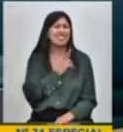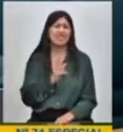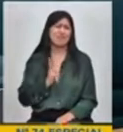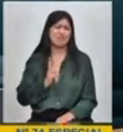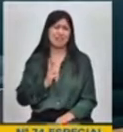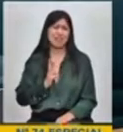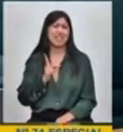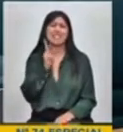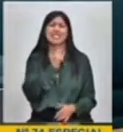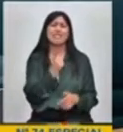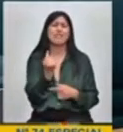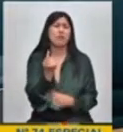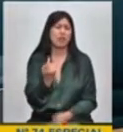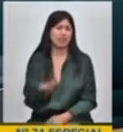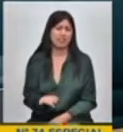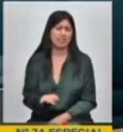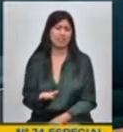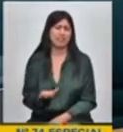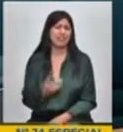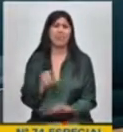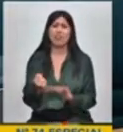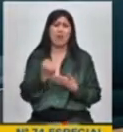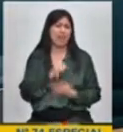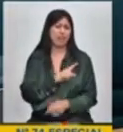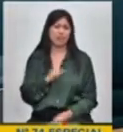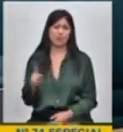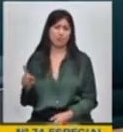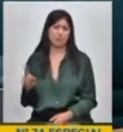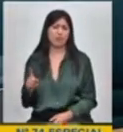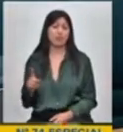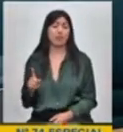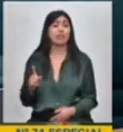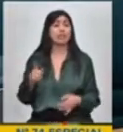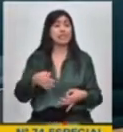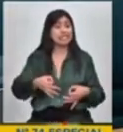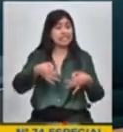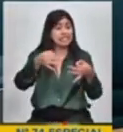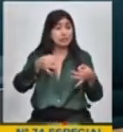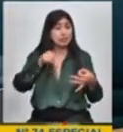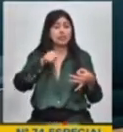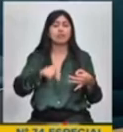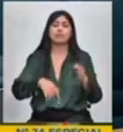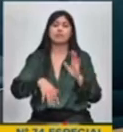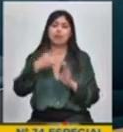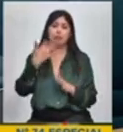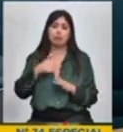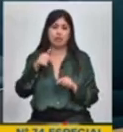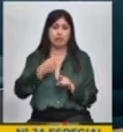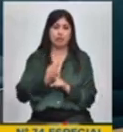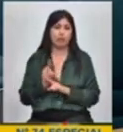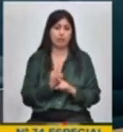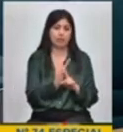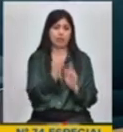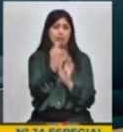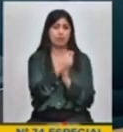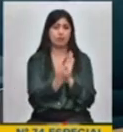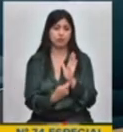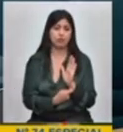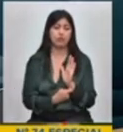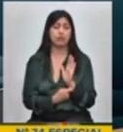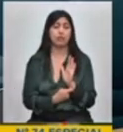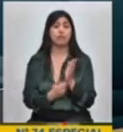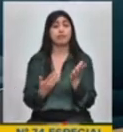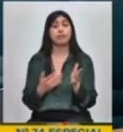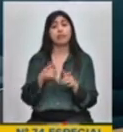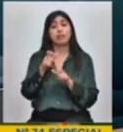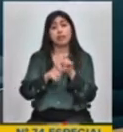ninguno de los aspectos. Entonces, la seguridad, eje central de esta discusión. Y ahí nuestros diputados